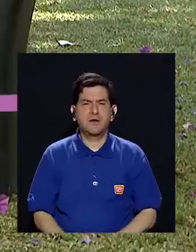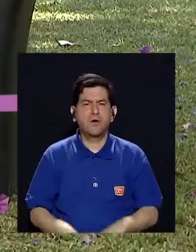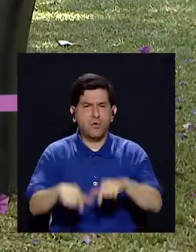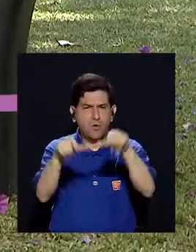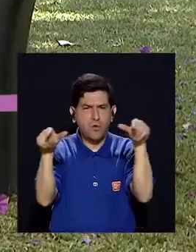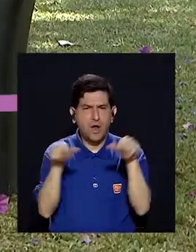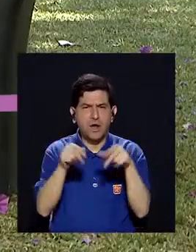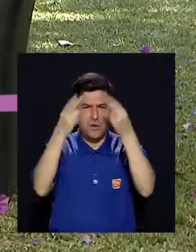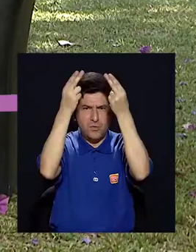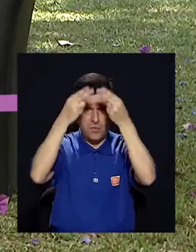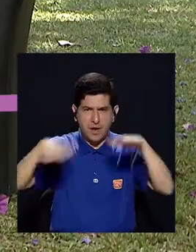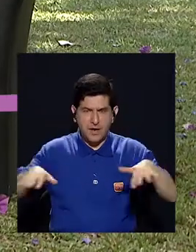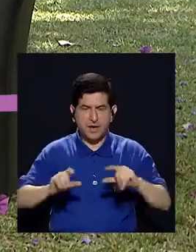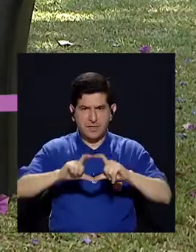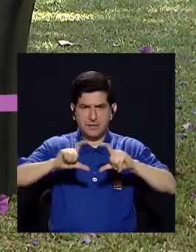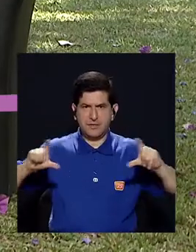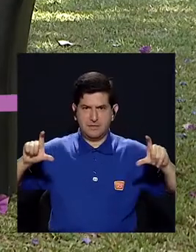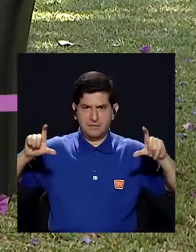página